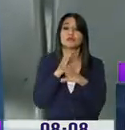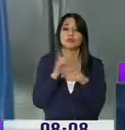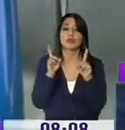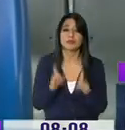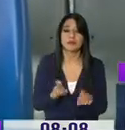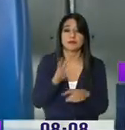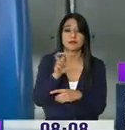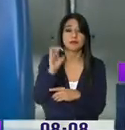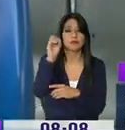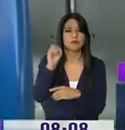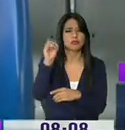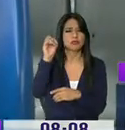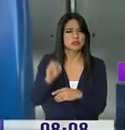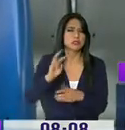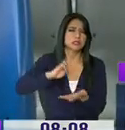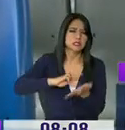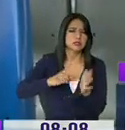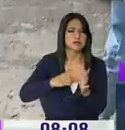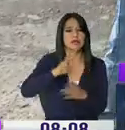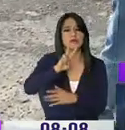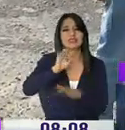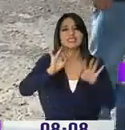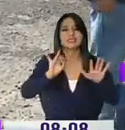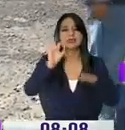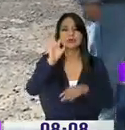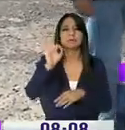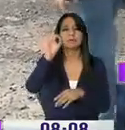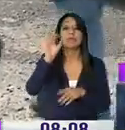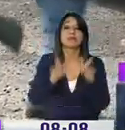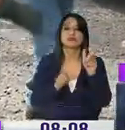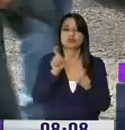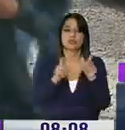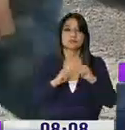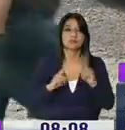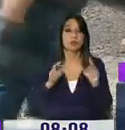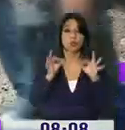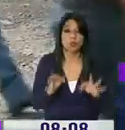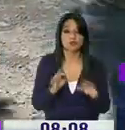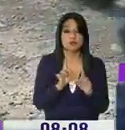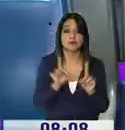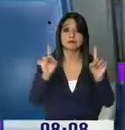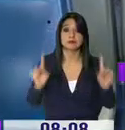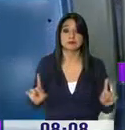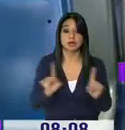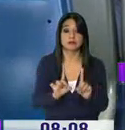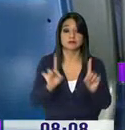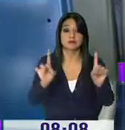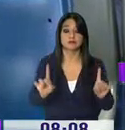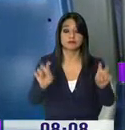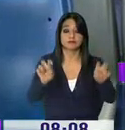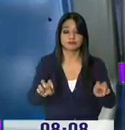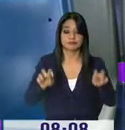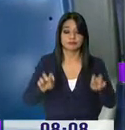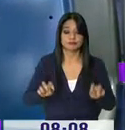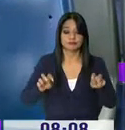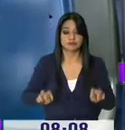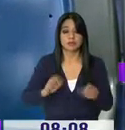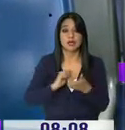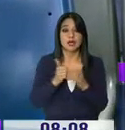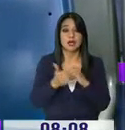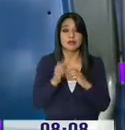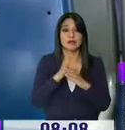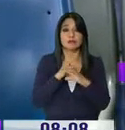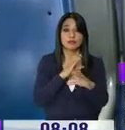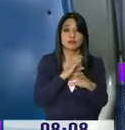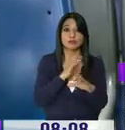30% equivaldría a 27 personas. Sin embargo, para cumplir el distanciamiento social, solo deberían viajar en cada bus